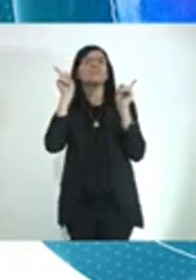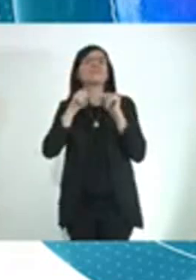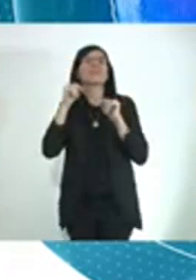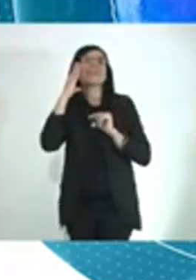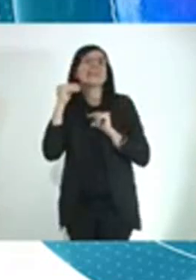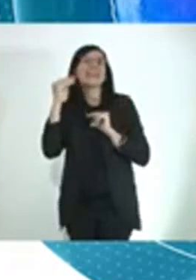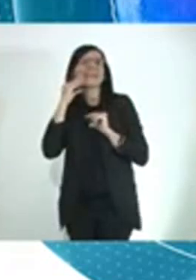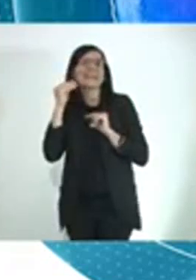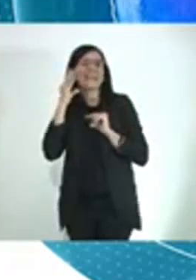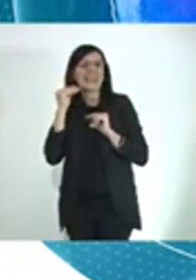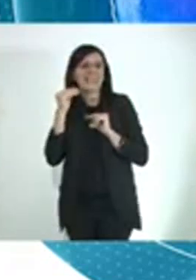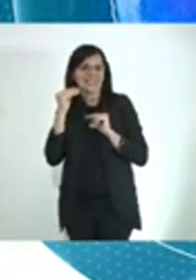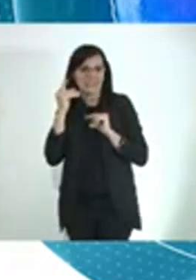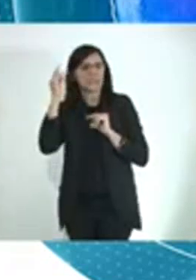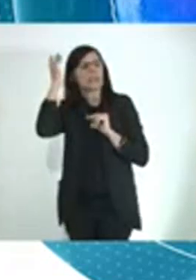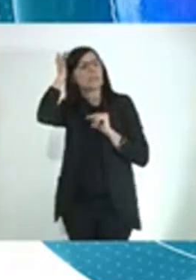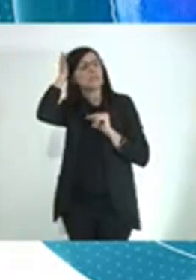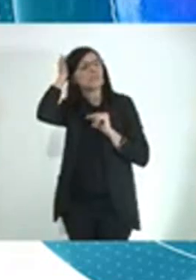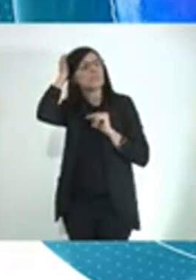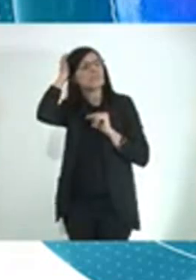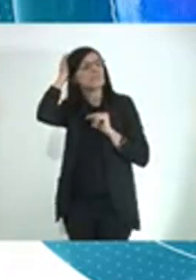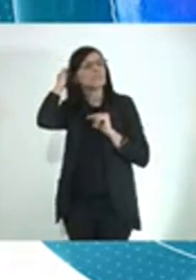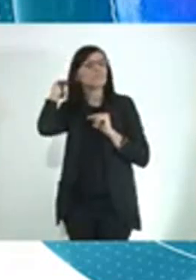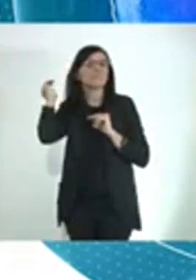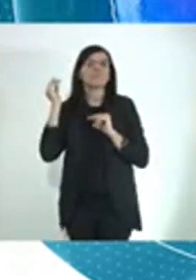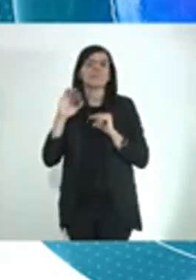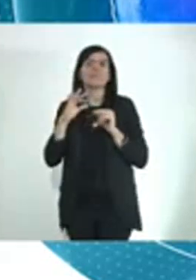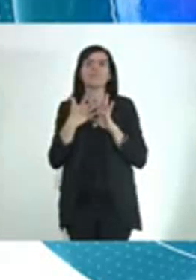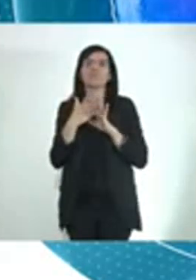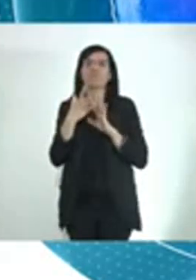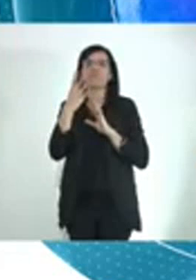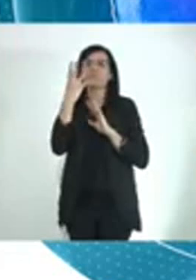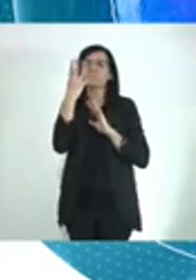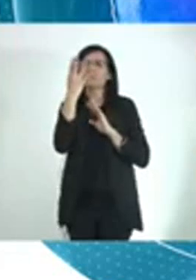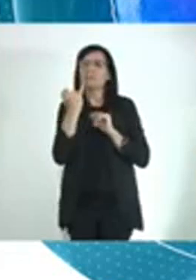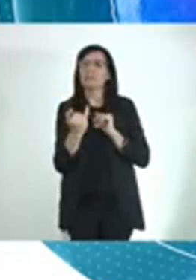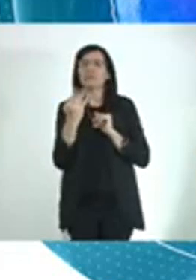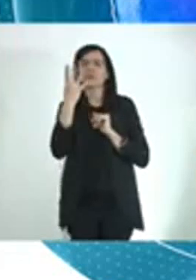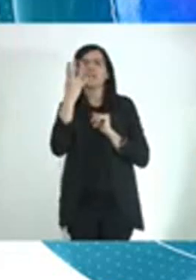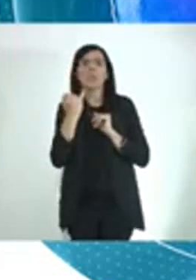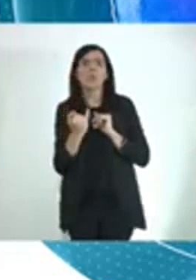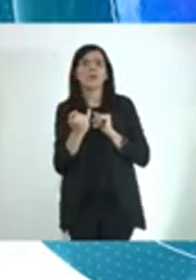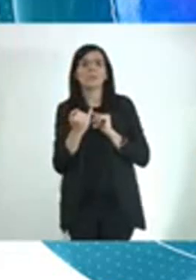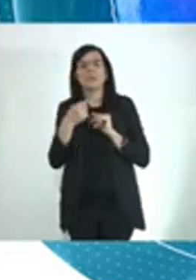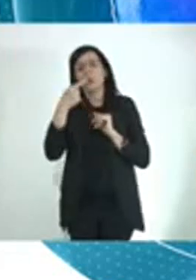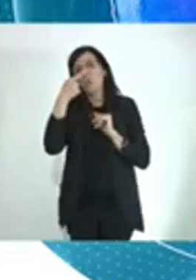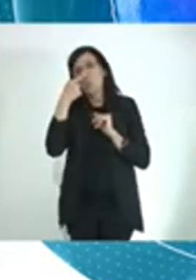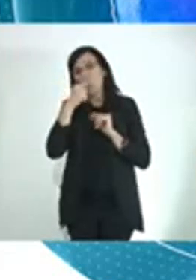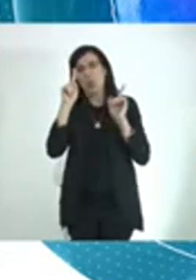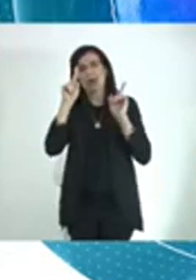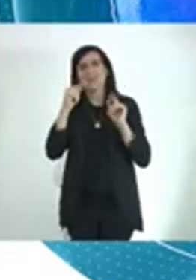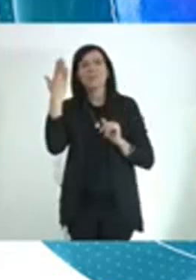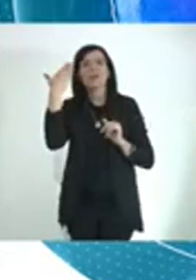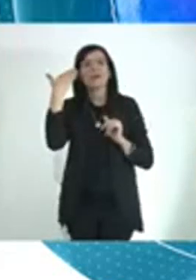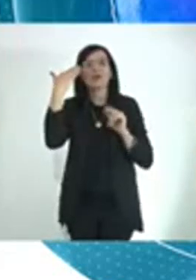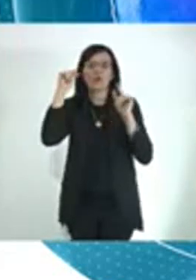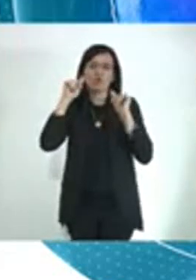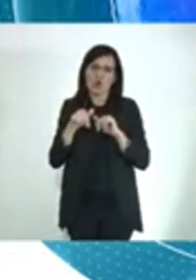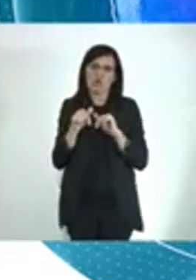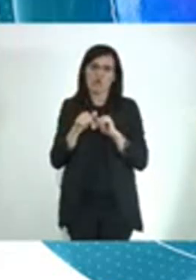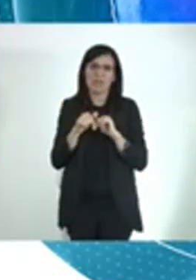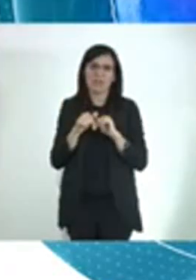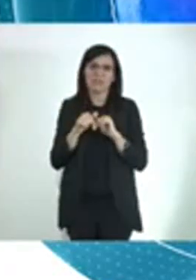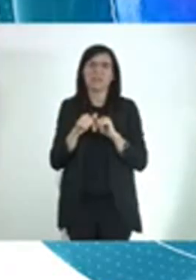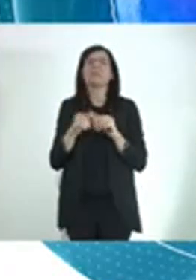Inglaterra con Angelos Boyas. Cerca de las 16:40 vamos a estar con la última conferencia de este quinto